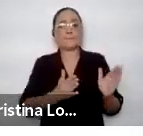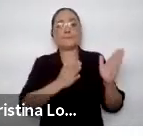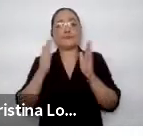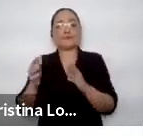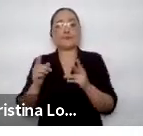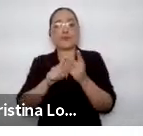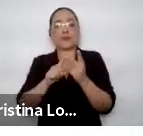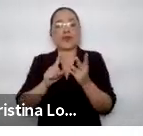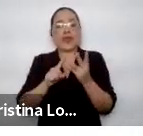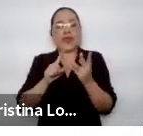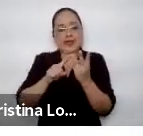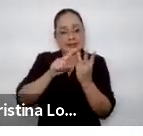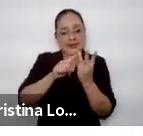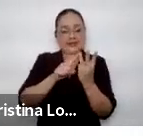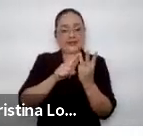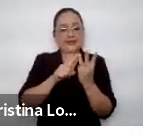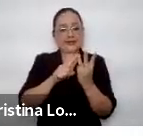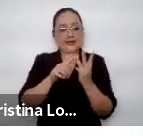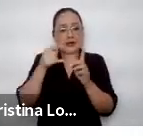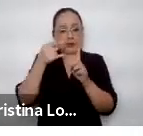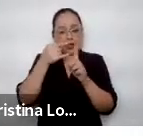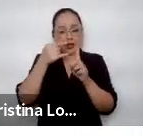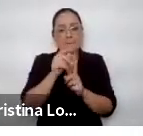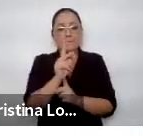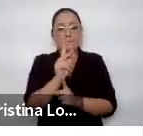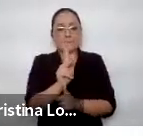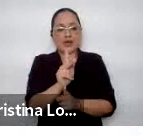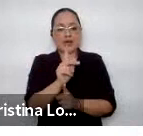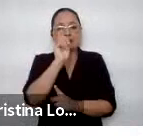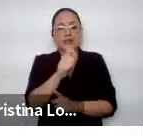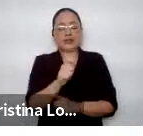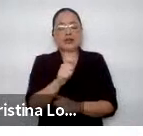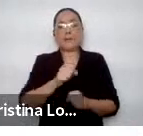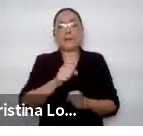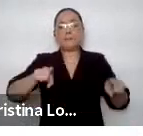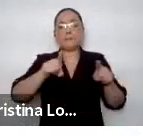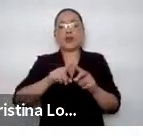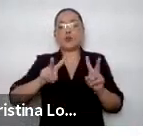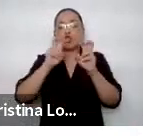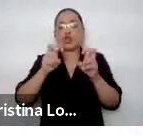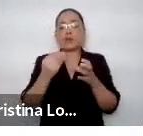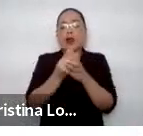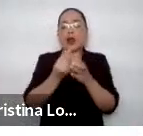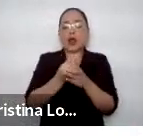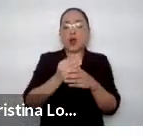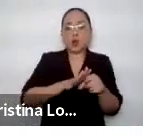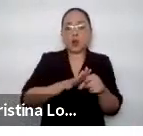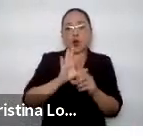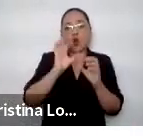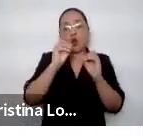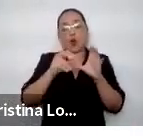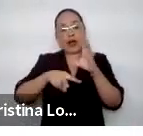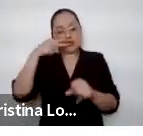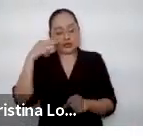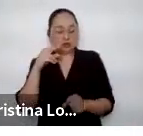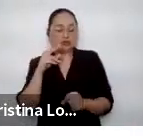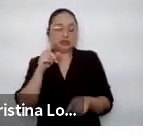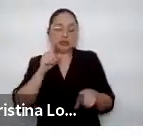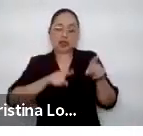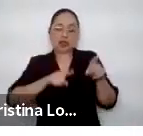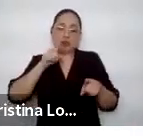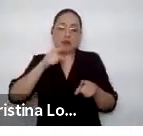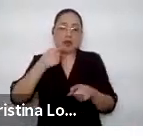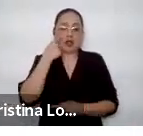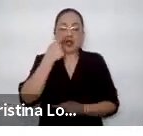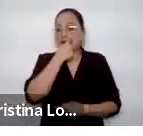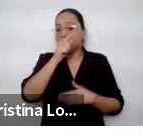órgano. En este caso, también puede aparecer o puede estar en blanco, dependiendo si en